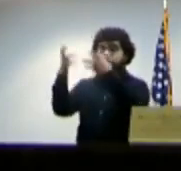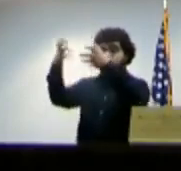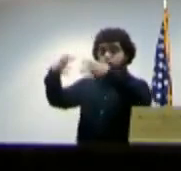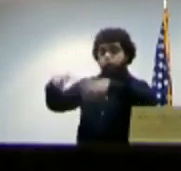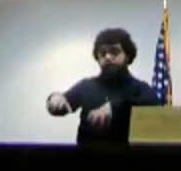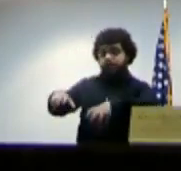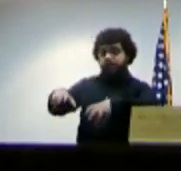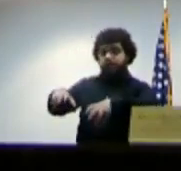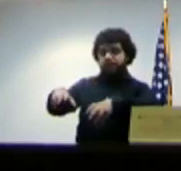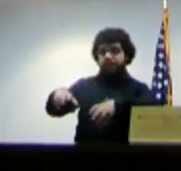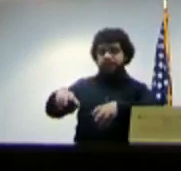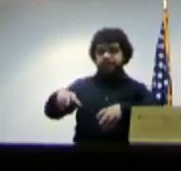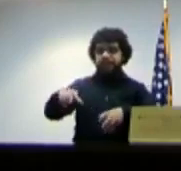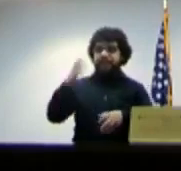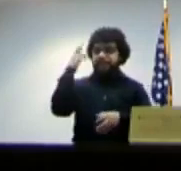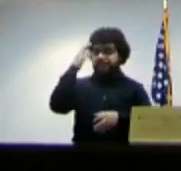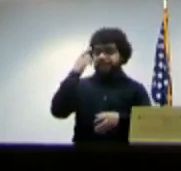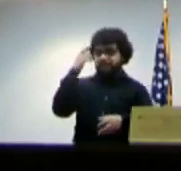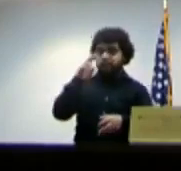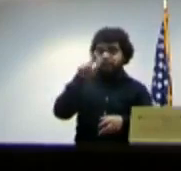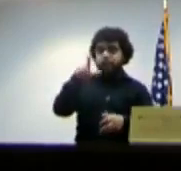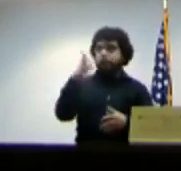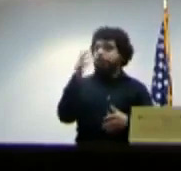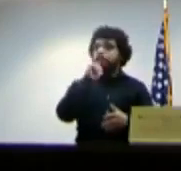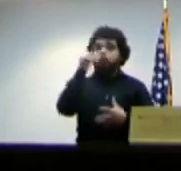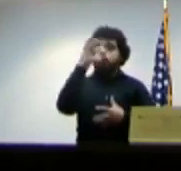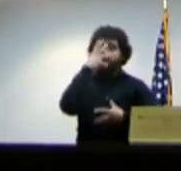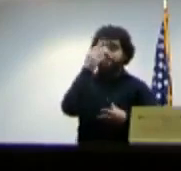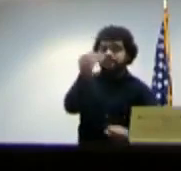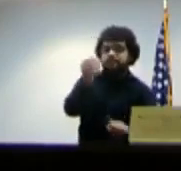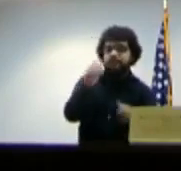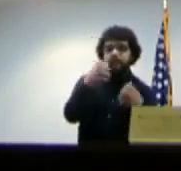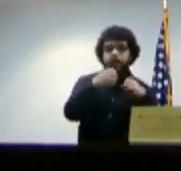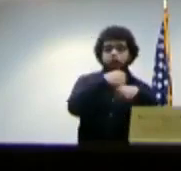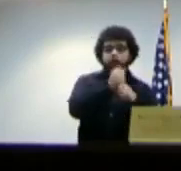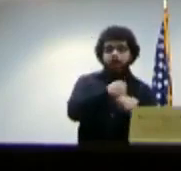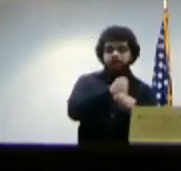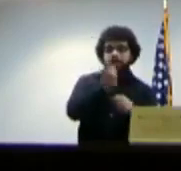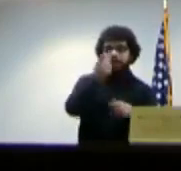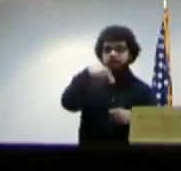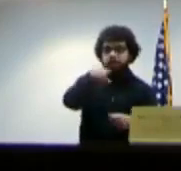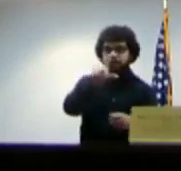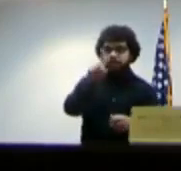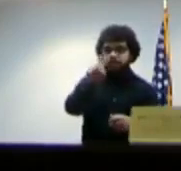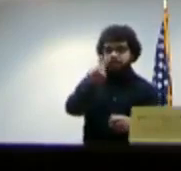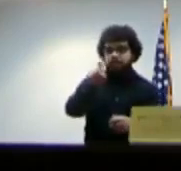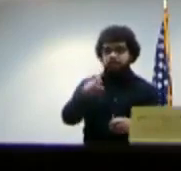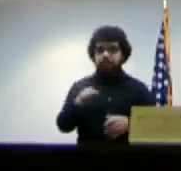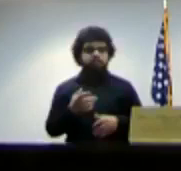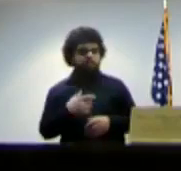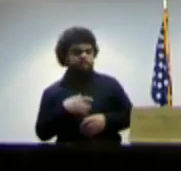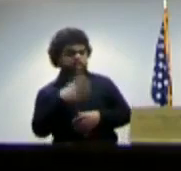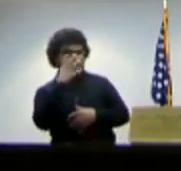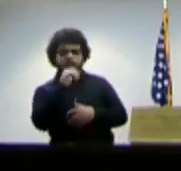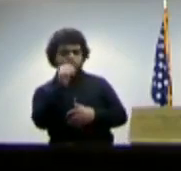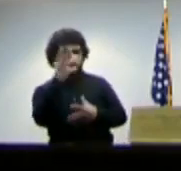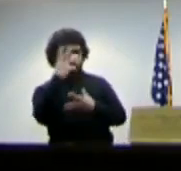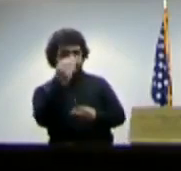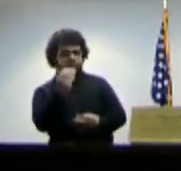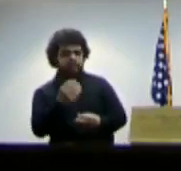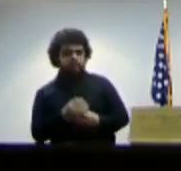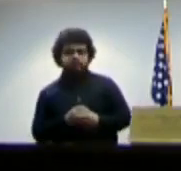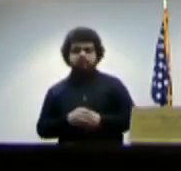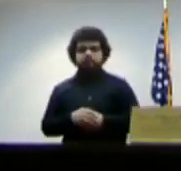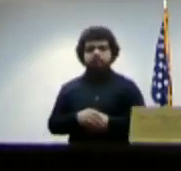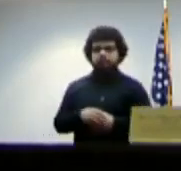de confiabilidad del negociado en el área de generación de la autoridad. De confianza. Pregunto, ¿o qué razón han dado para eso? No